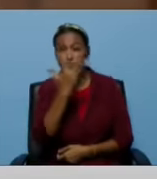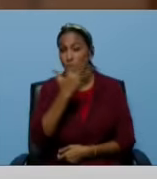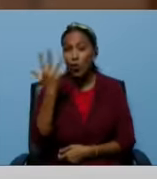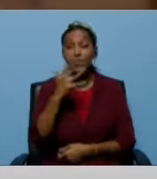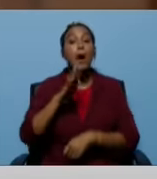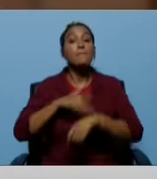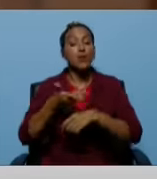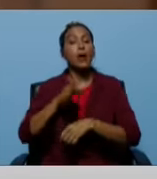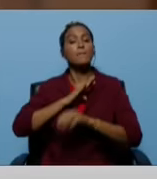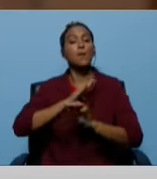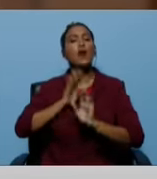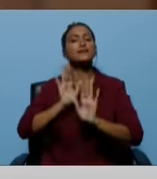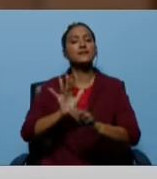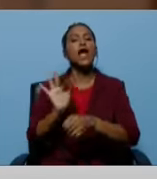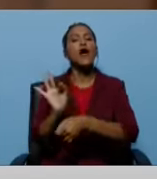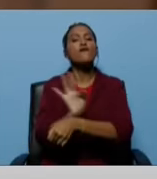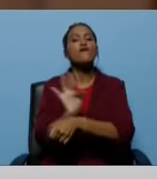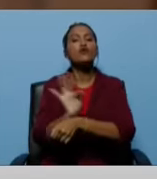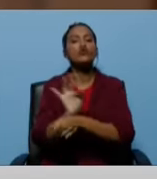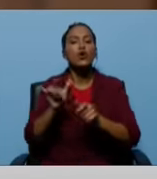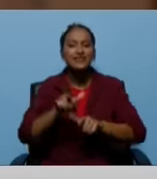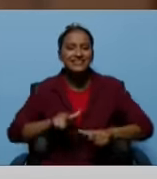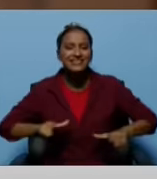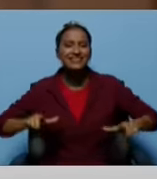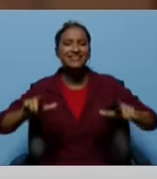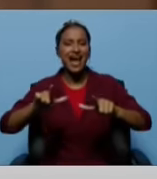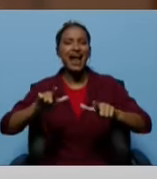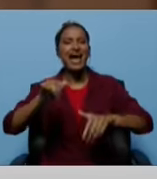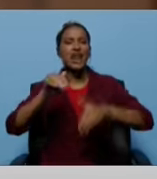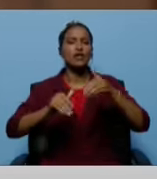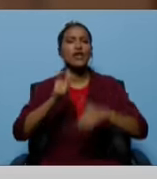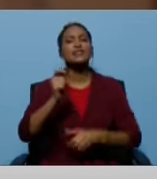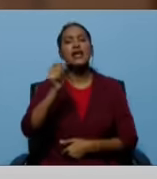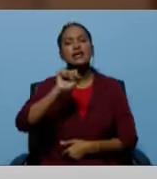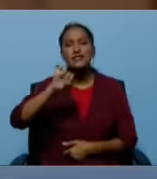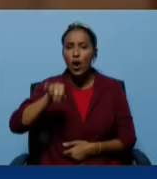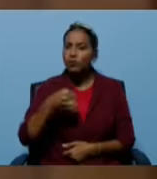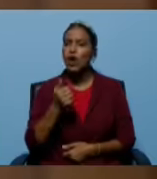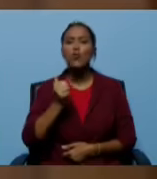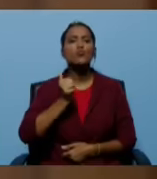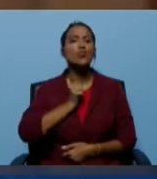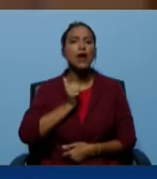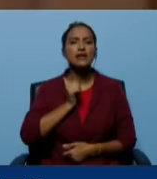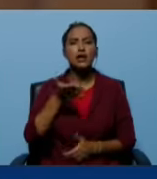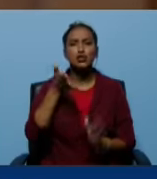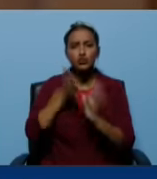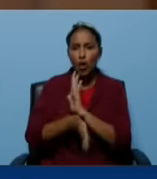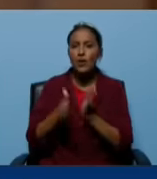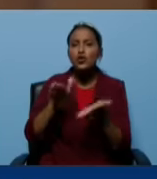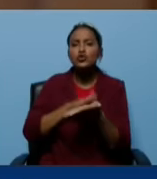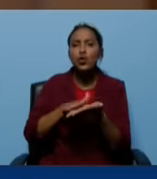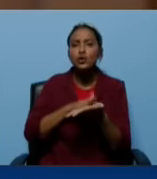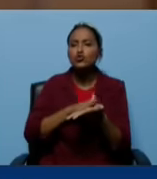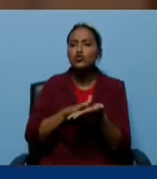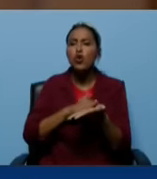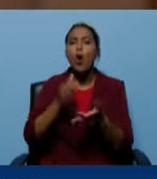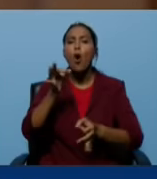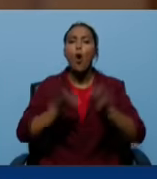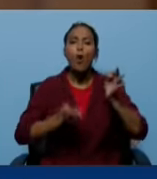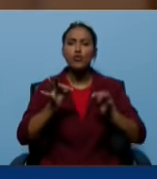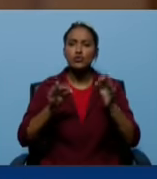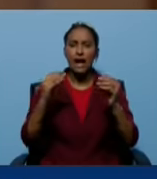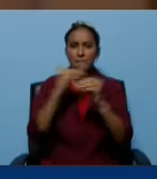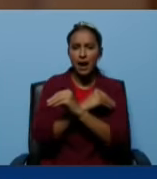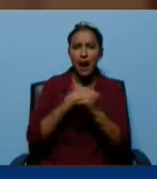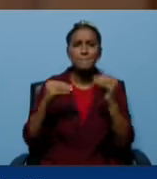función fundamental de la Sala Electoral: ante cualquier duda poder resolver, o ante cualquier controversia resuelve esta controversia,